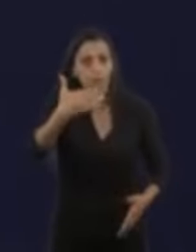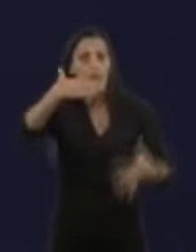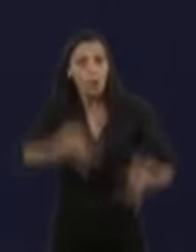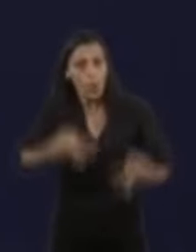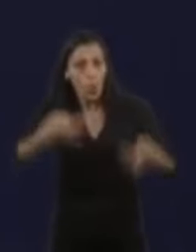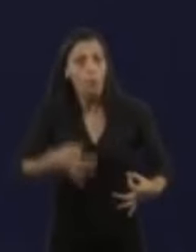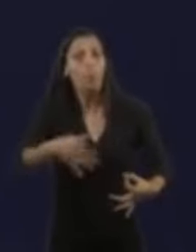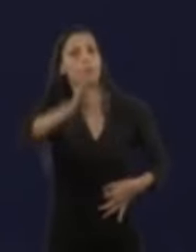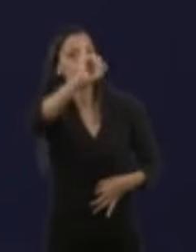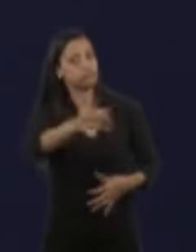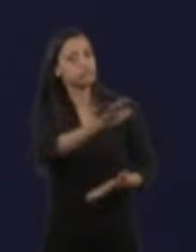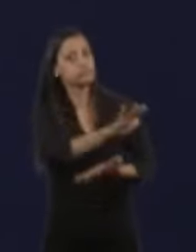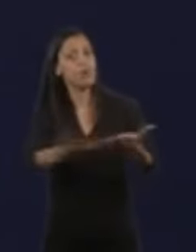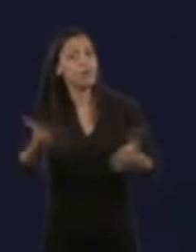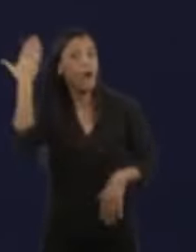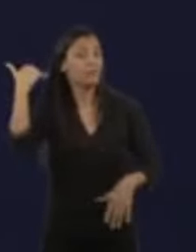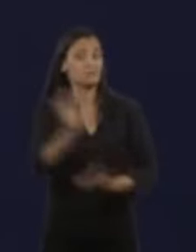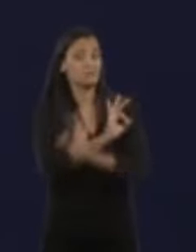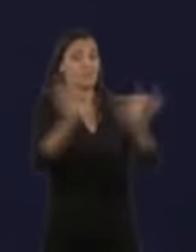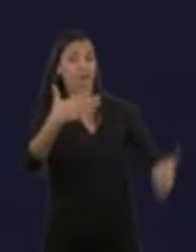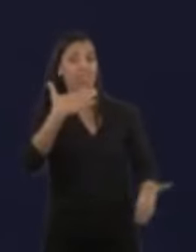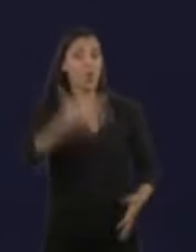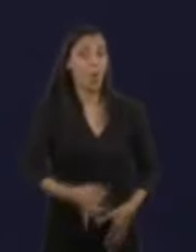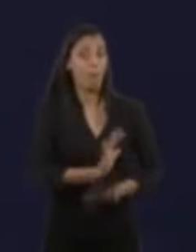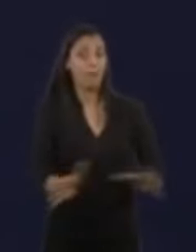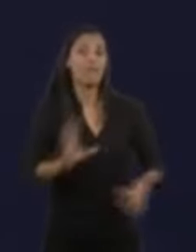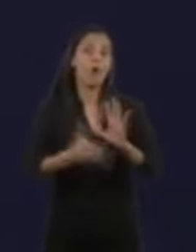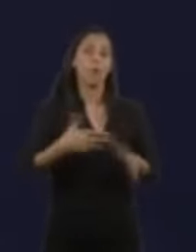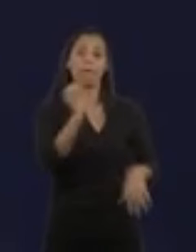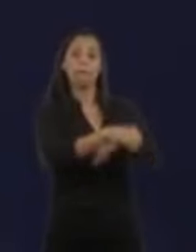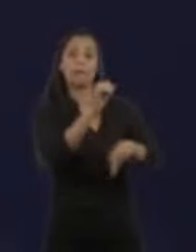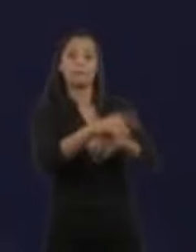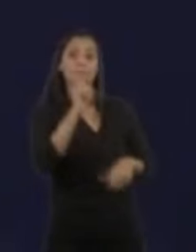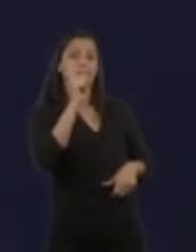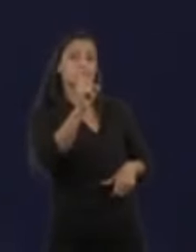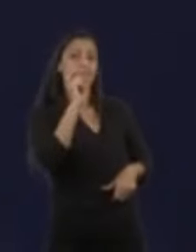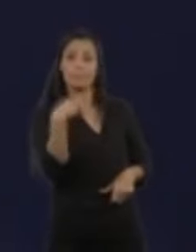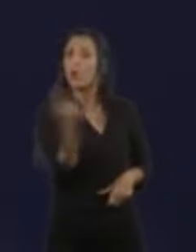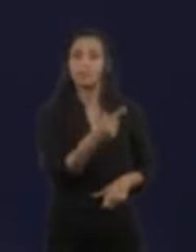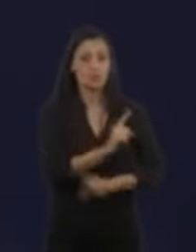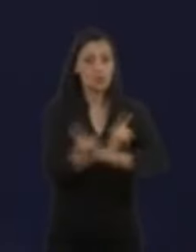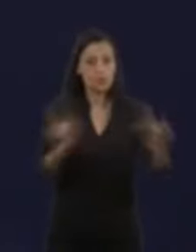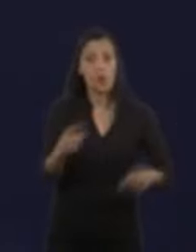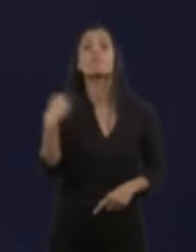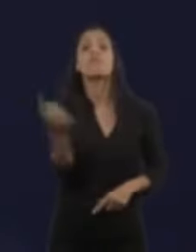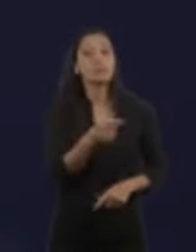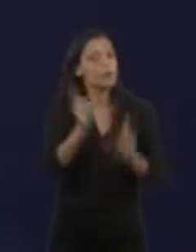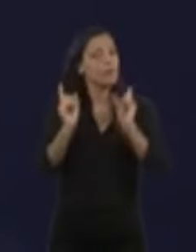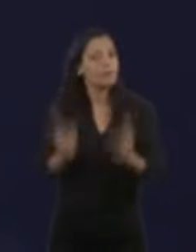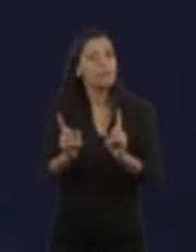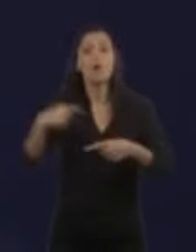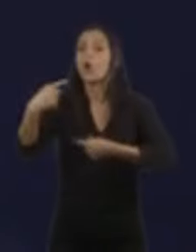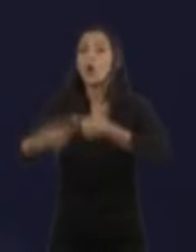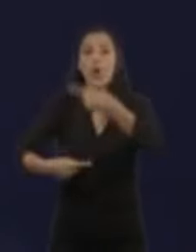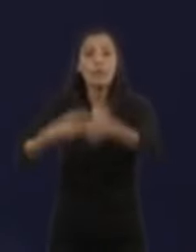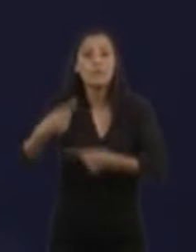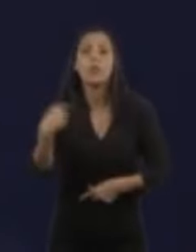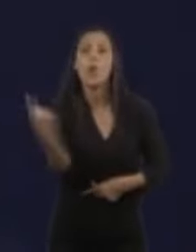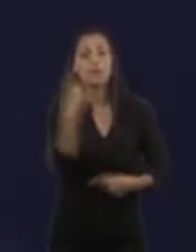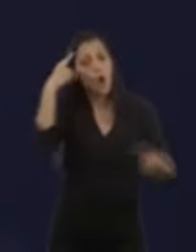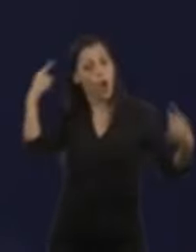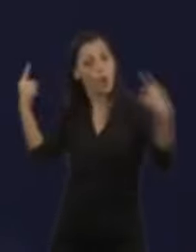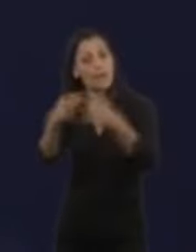sí me parece que vale más que cualquier cosa y vamos a seguir haciendo lo que creemos que es lo que va